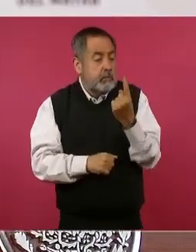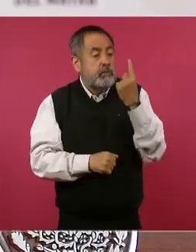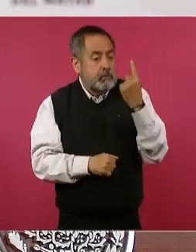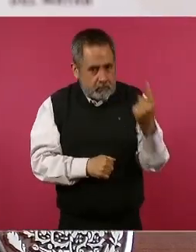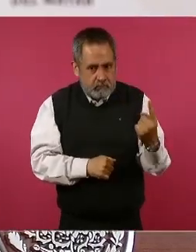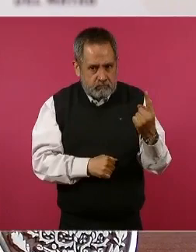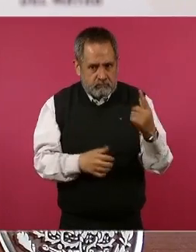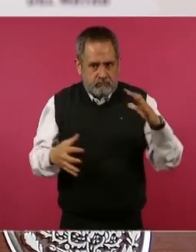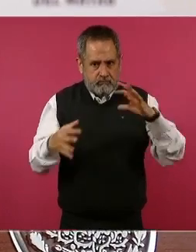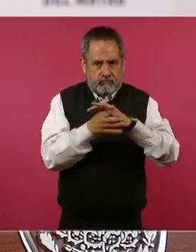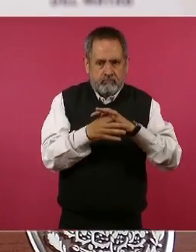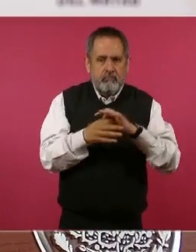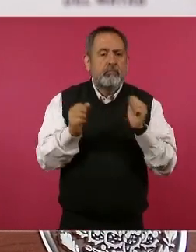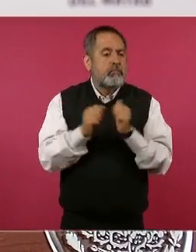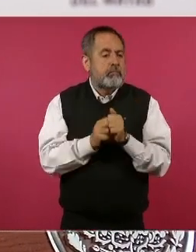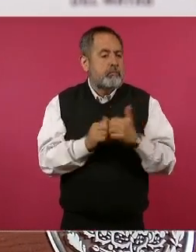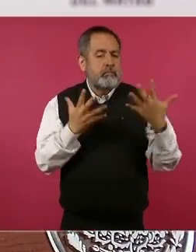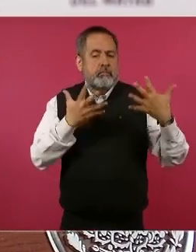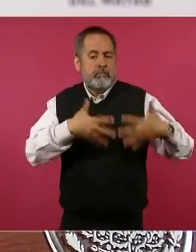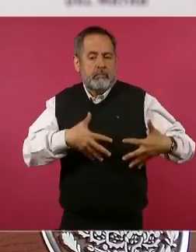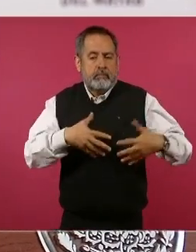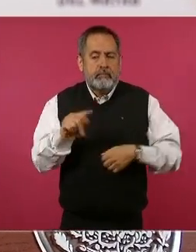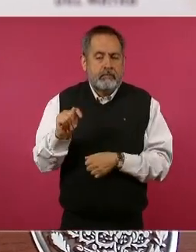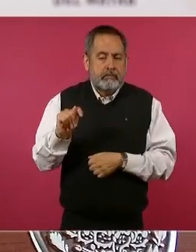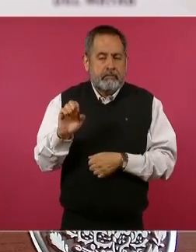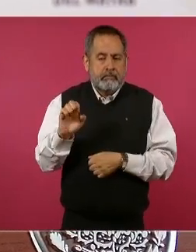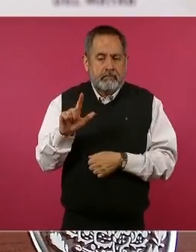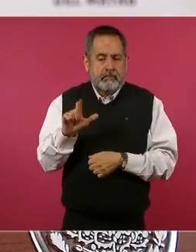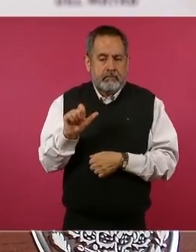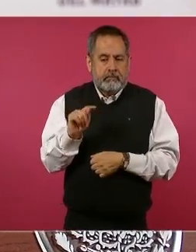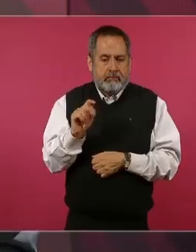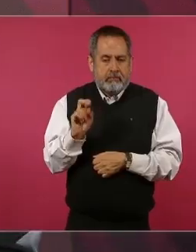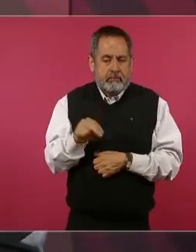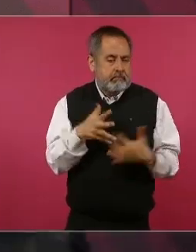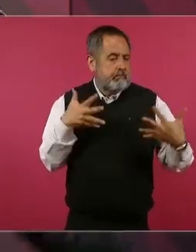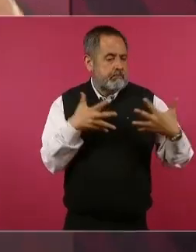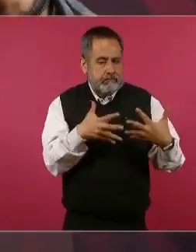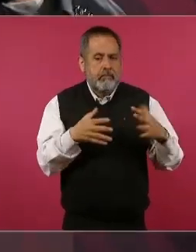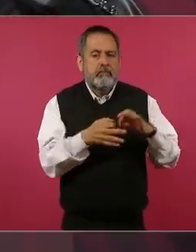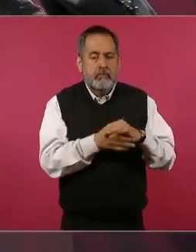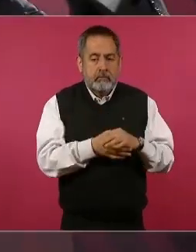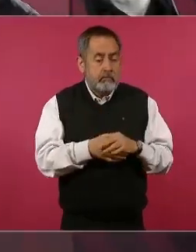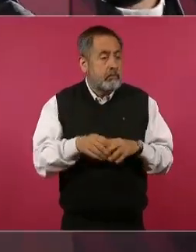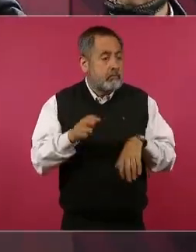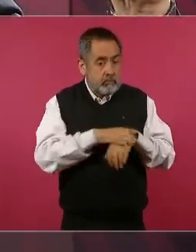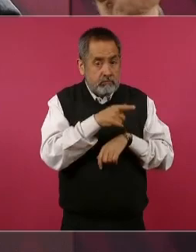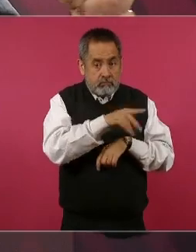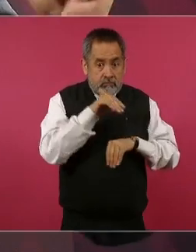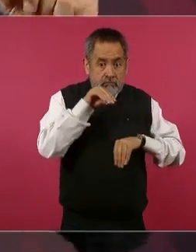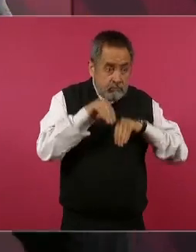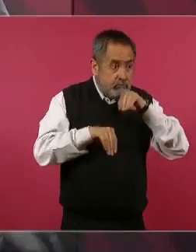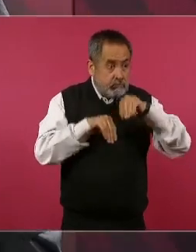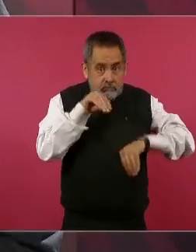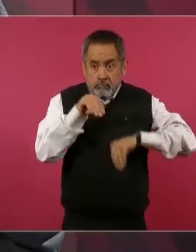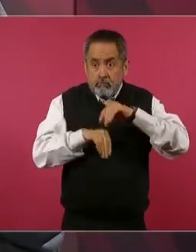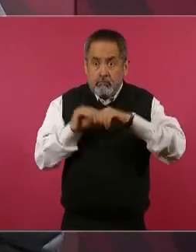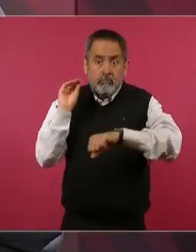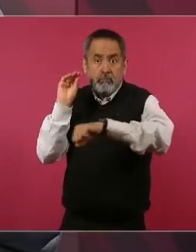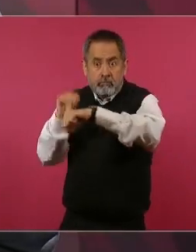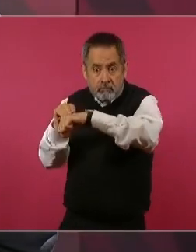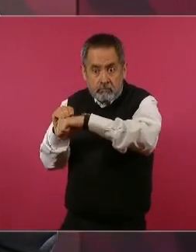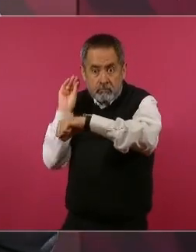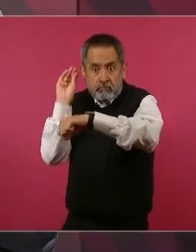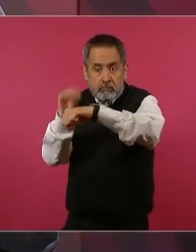ayudamos, es con el Teletón, por eso, porque ellos fueron creando